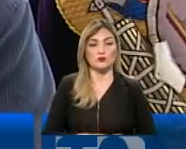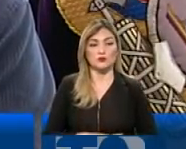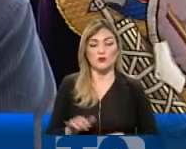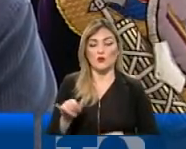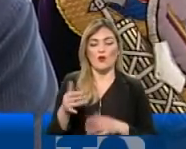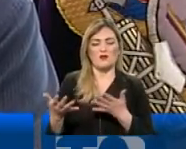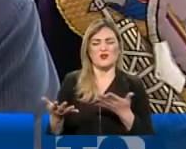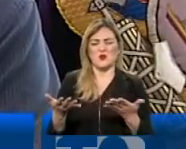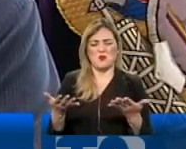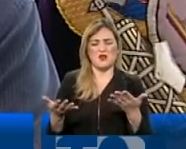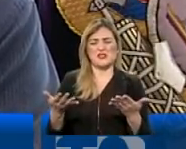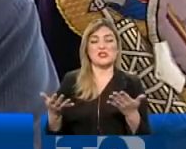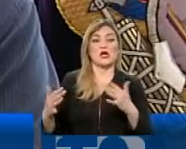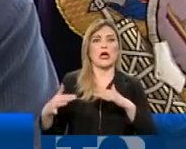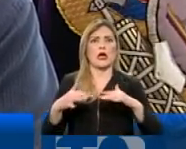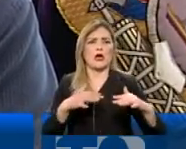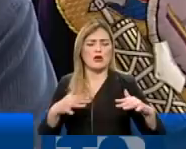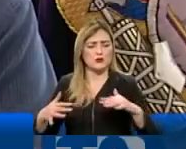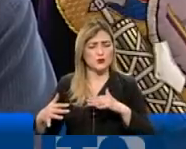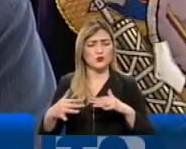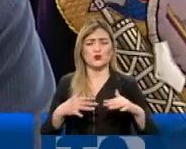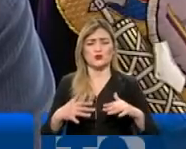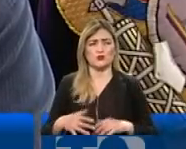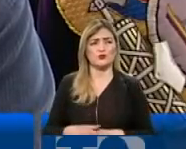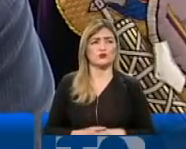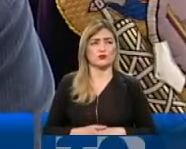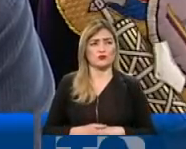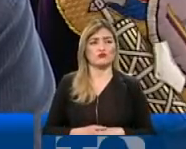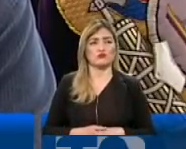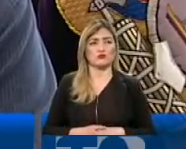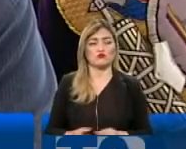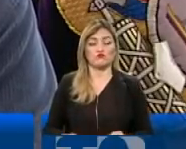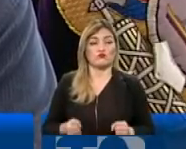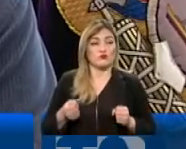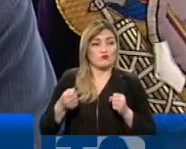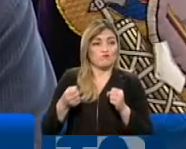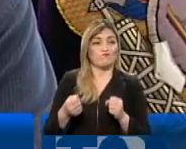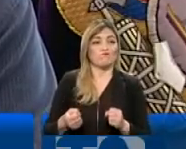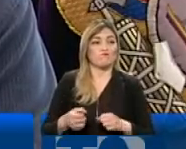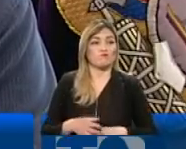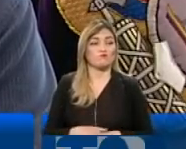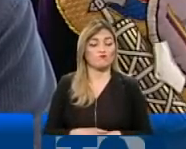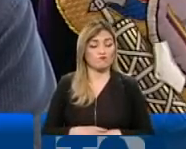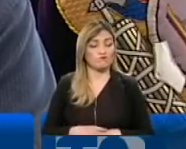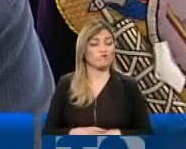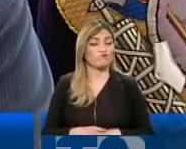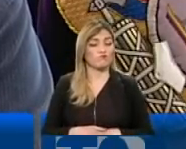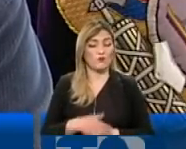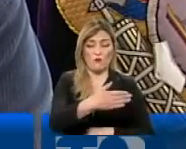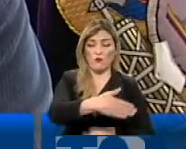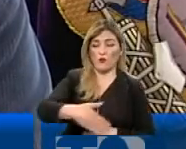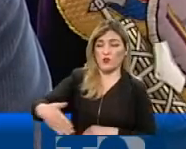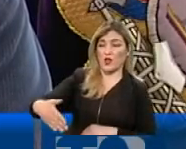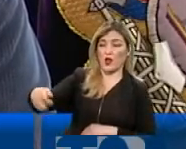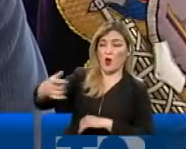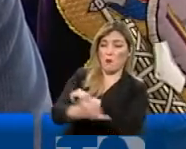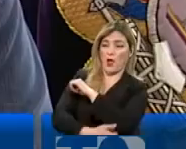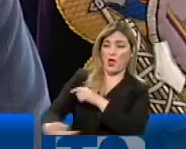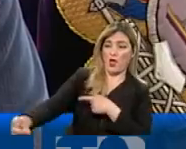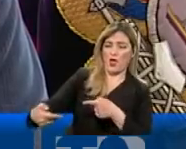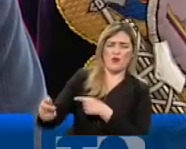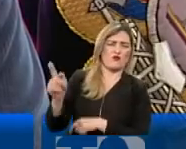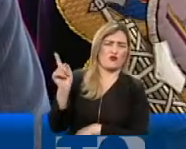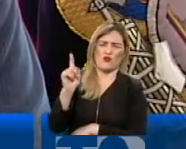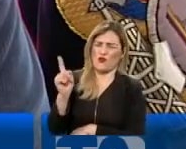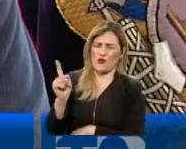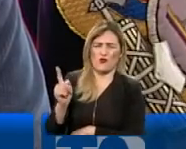con una guerra infame, una guerra letal, una guerra que no es una guerra de frontera, una guerra de la